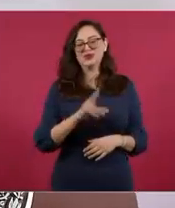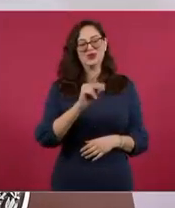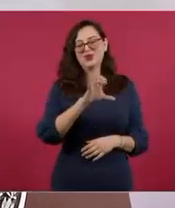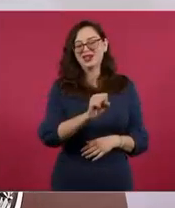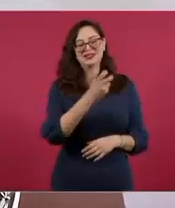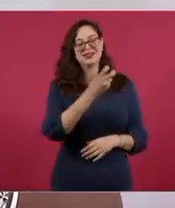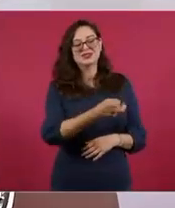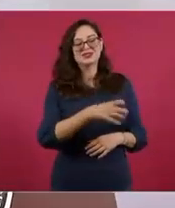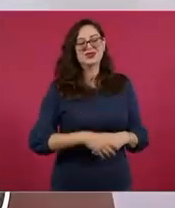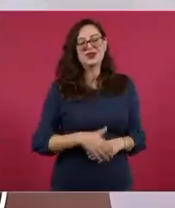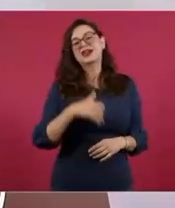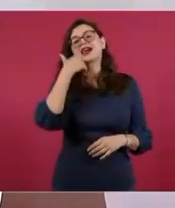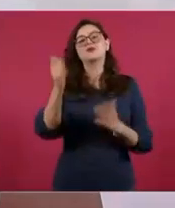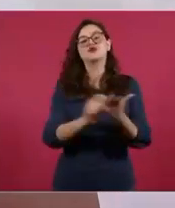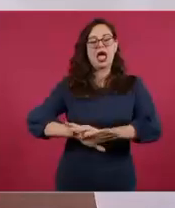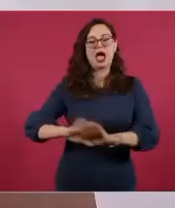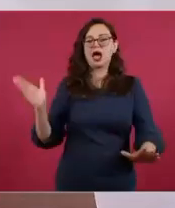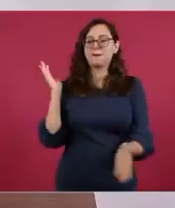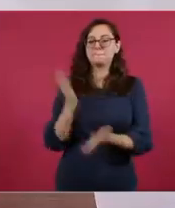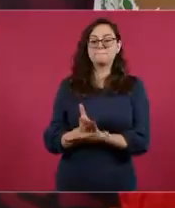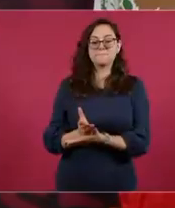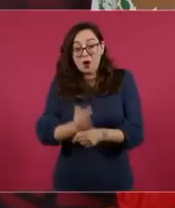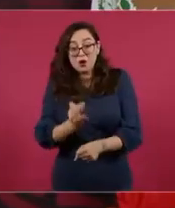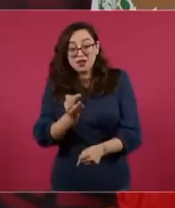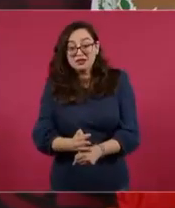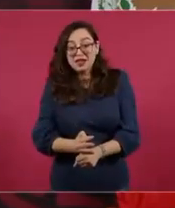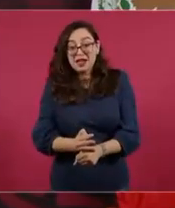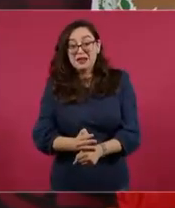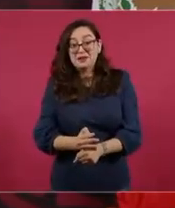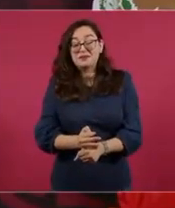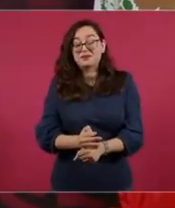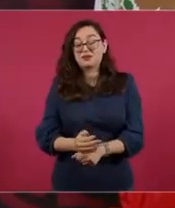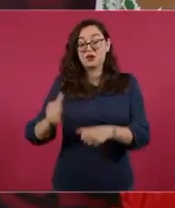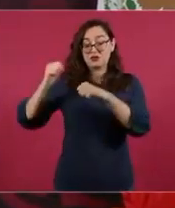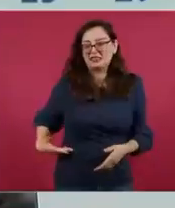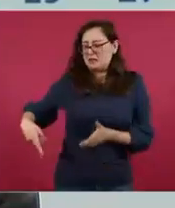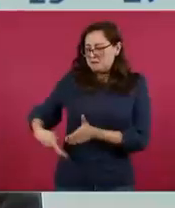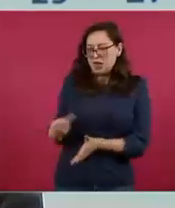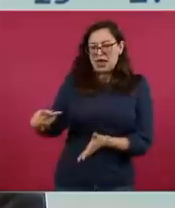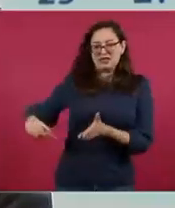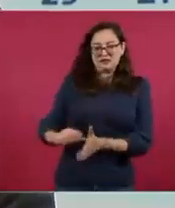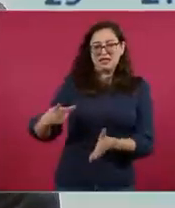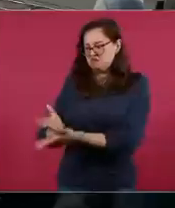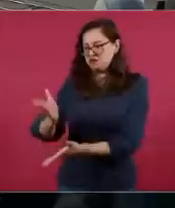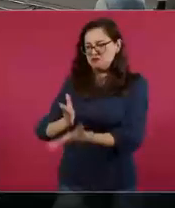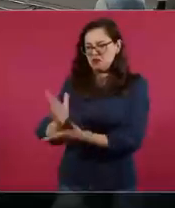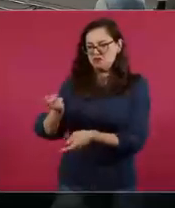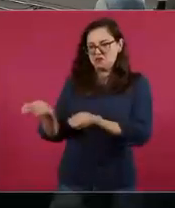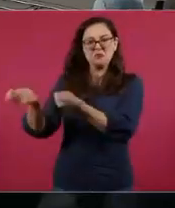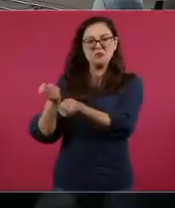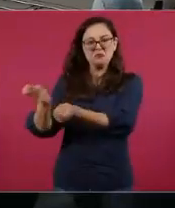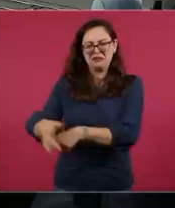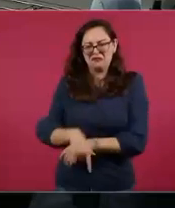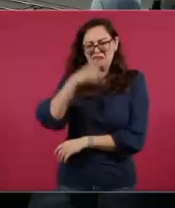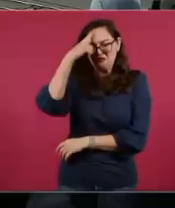un auténtico Estado de Derecho, porque lo que hay es un Estado de chueco. Y me da mucho orgullo, porque esto